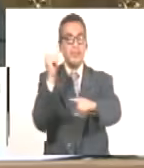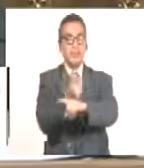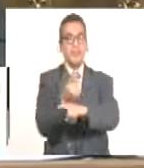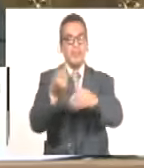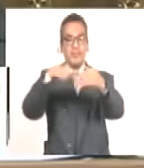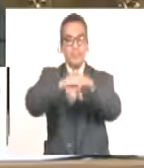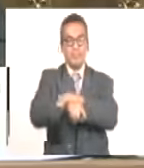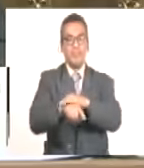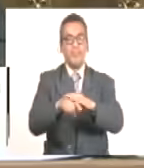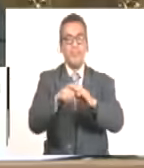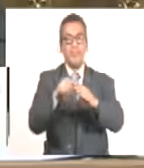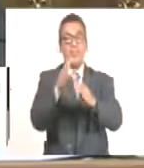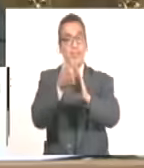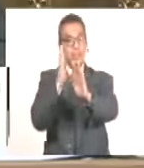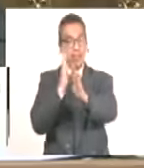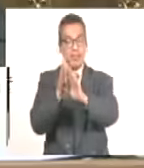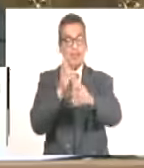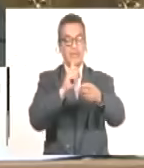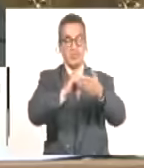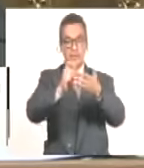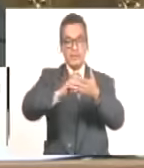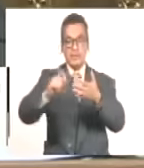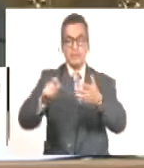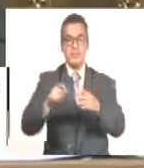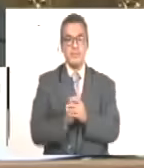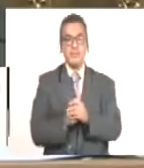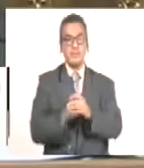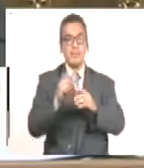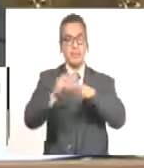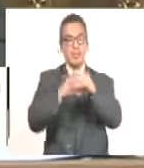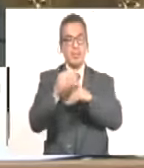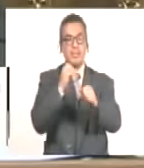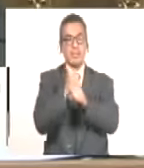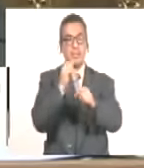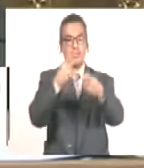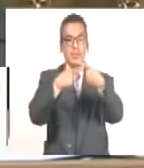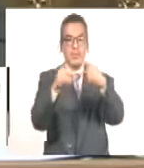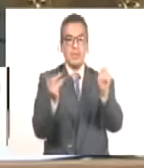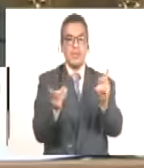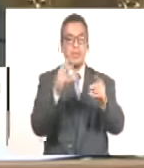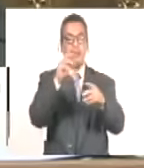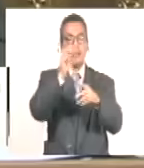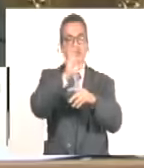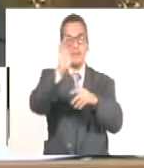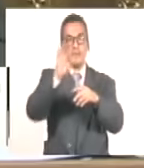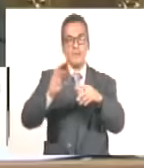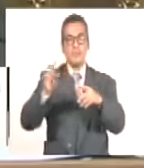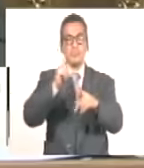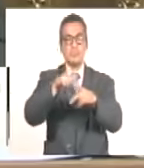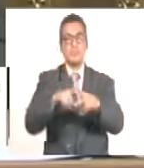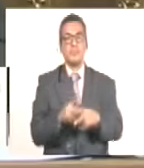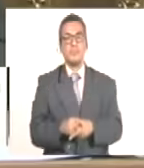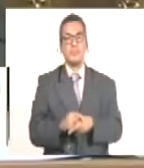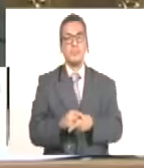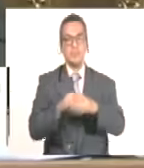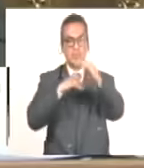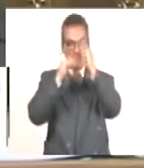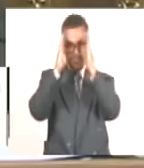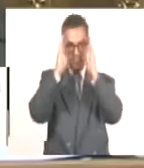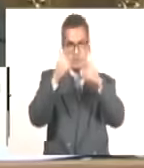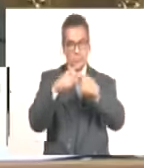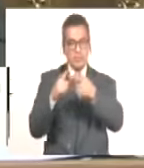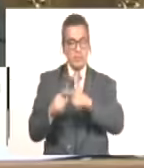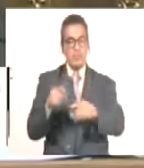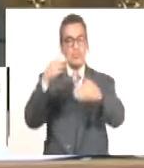de incorporar de manera transversal el diseño al diseño y ejecución de todas las políticas públicas del país los principios de enfoque